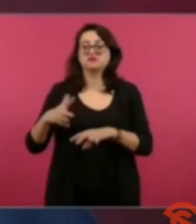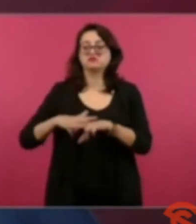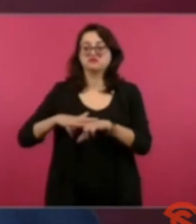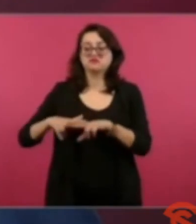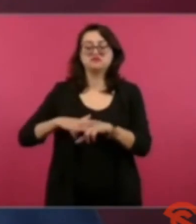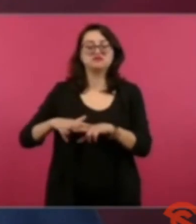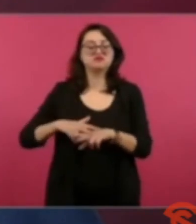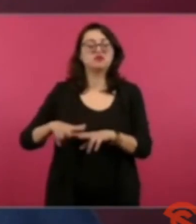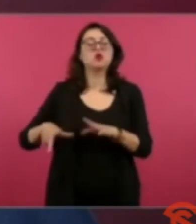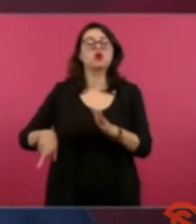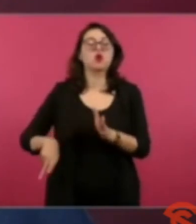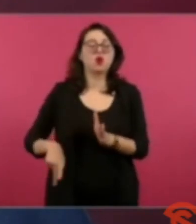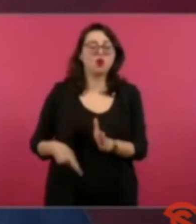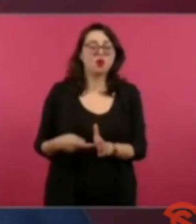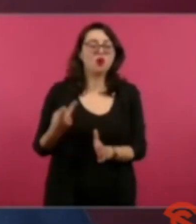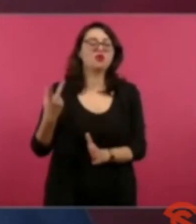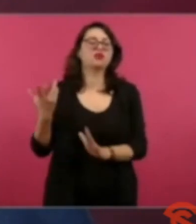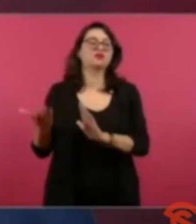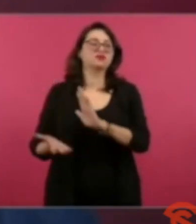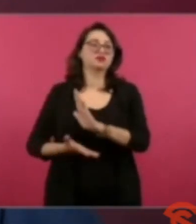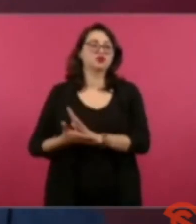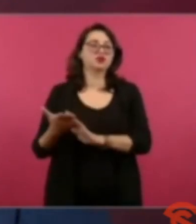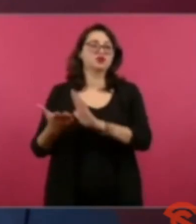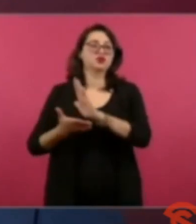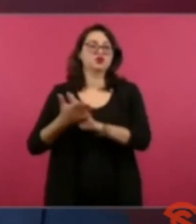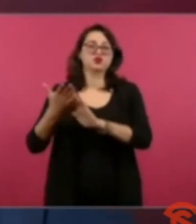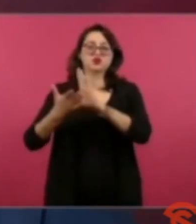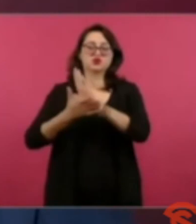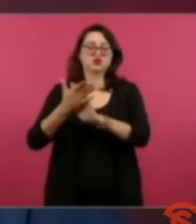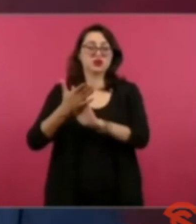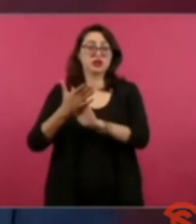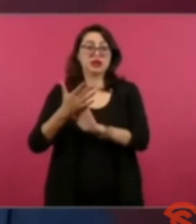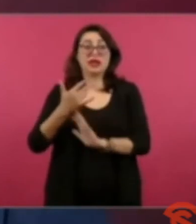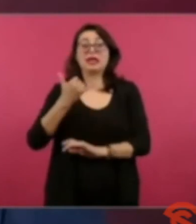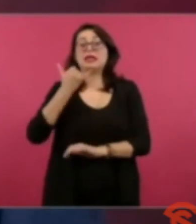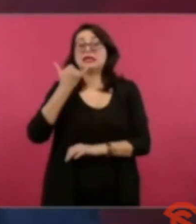kilómetros de vías férreas deje operando.